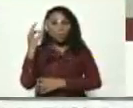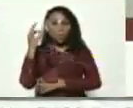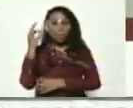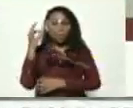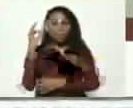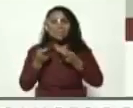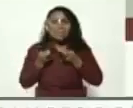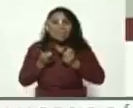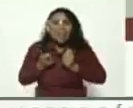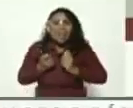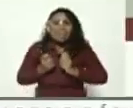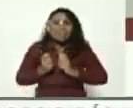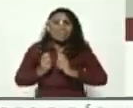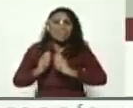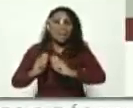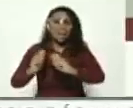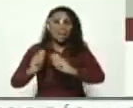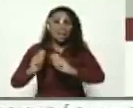dando